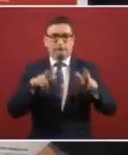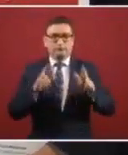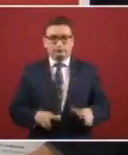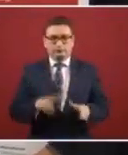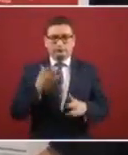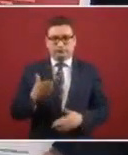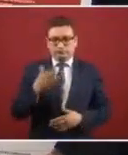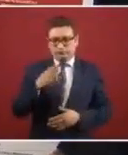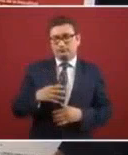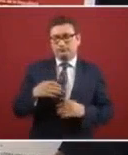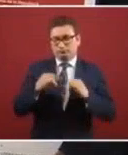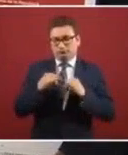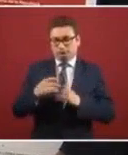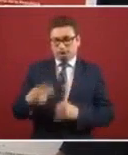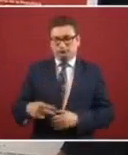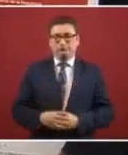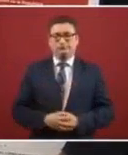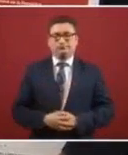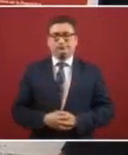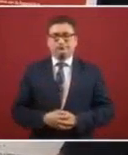la institución.